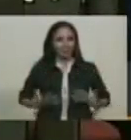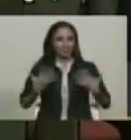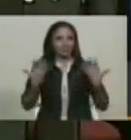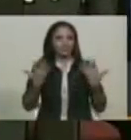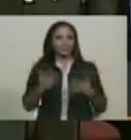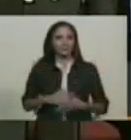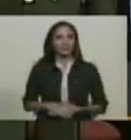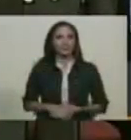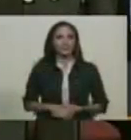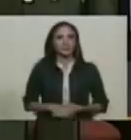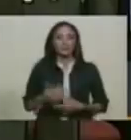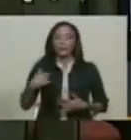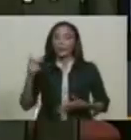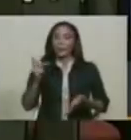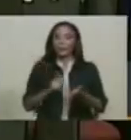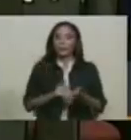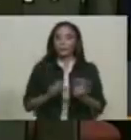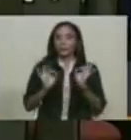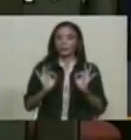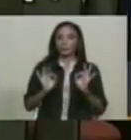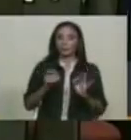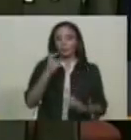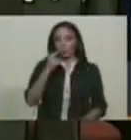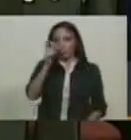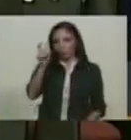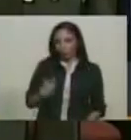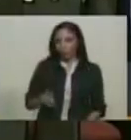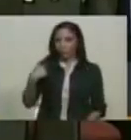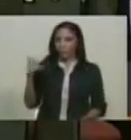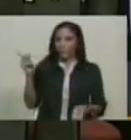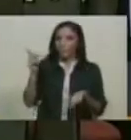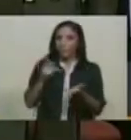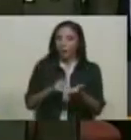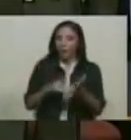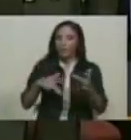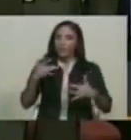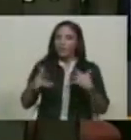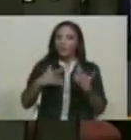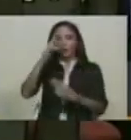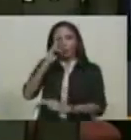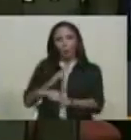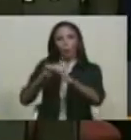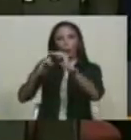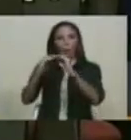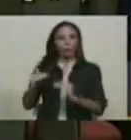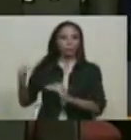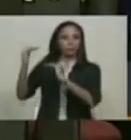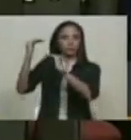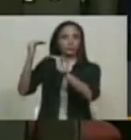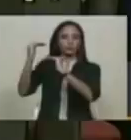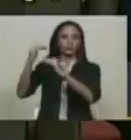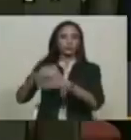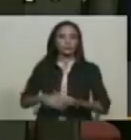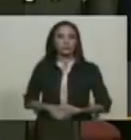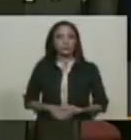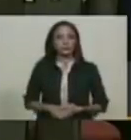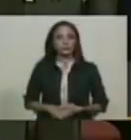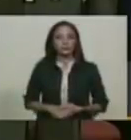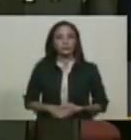por participar de manera personal de este acto de ascenso al grado inmediato